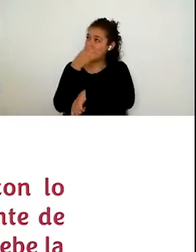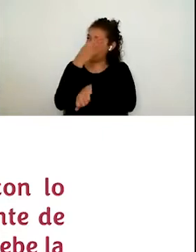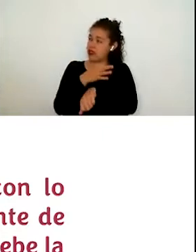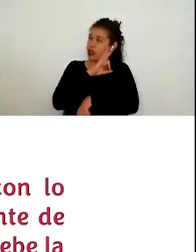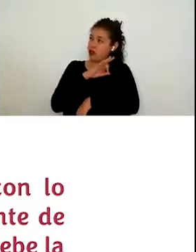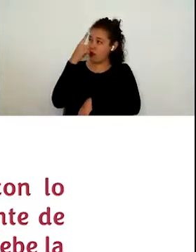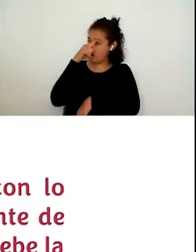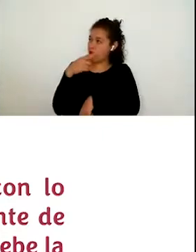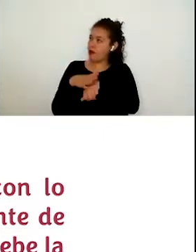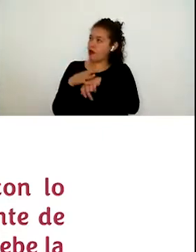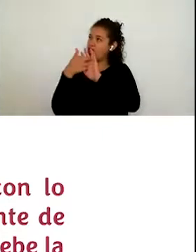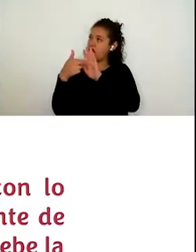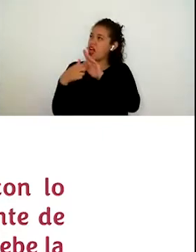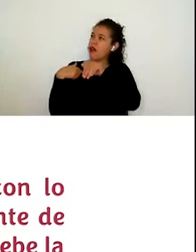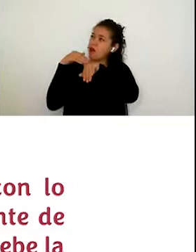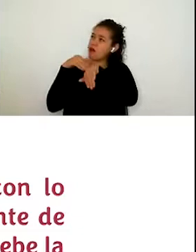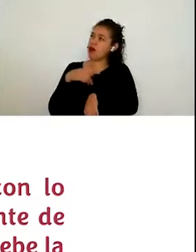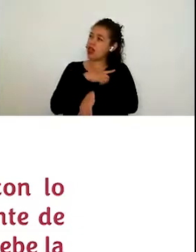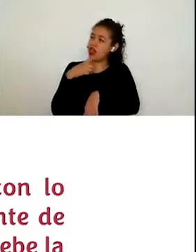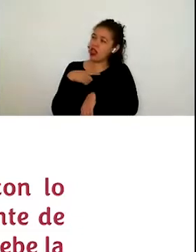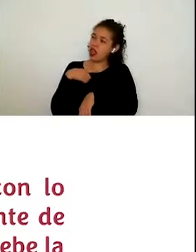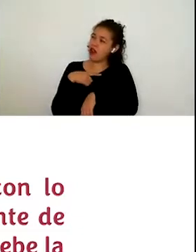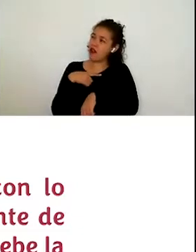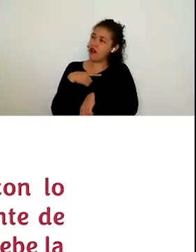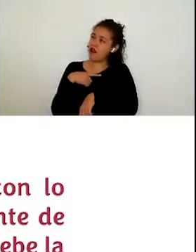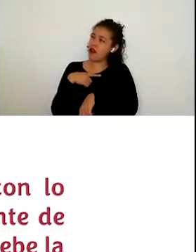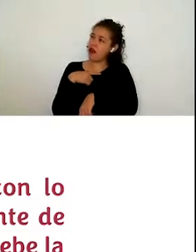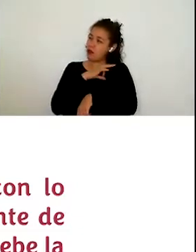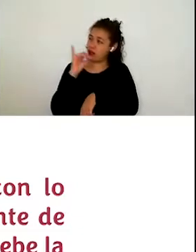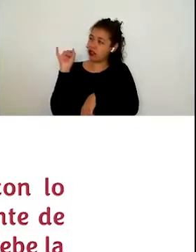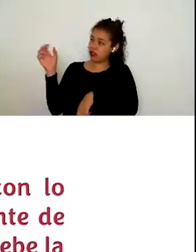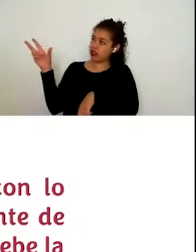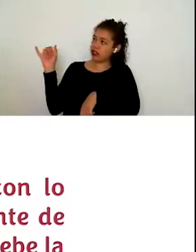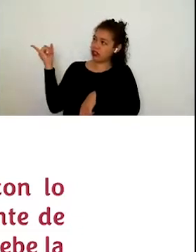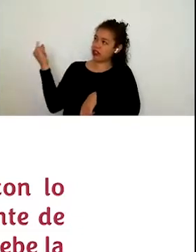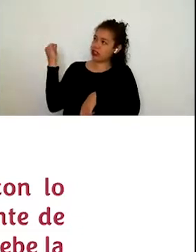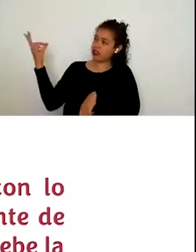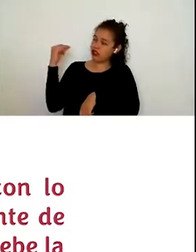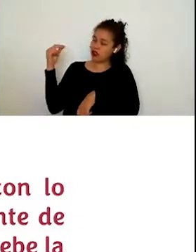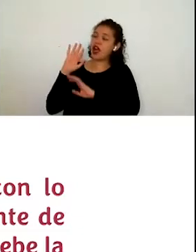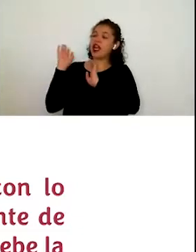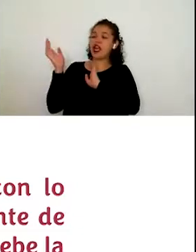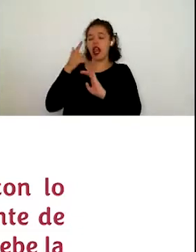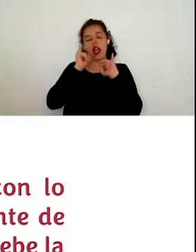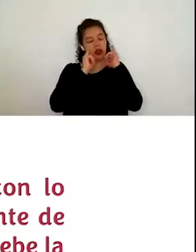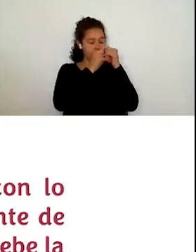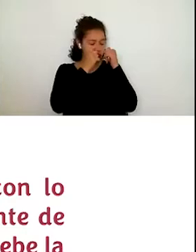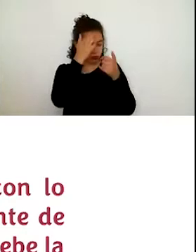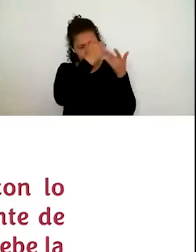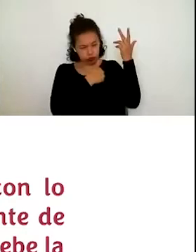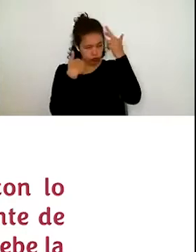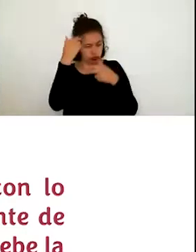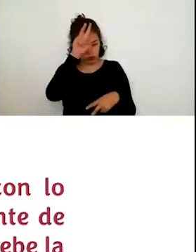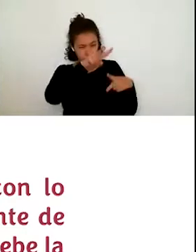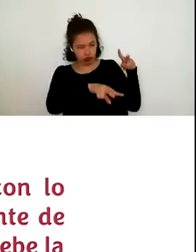ese donativo condicional u oneroso, ya que la Junta verifica que esta carga que